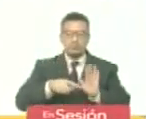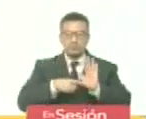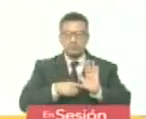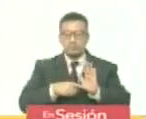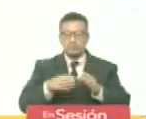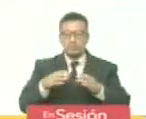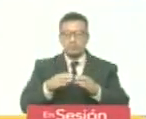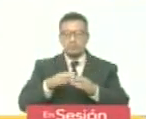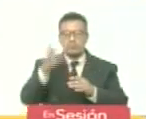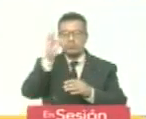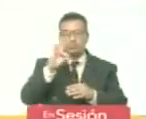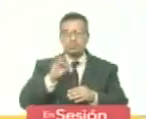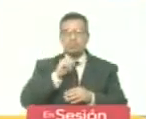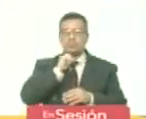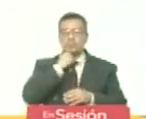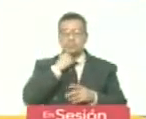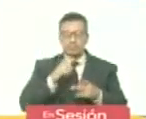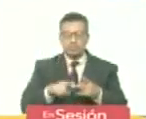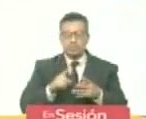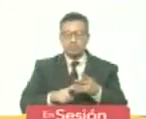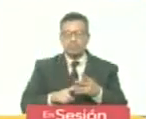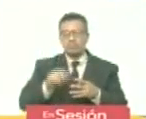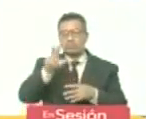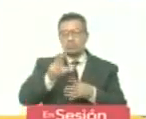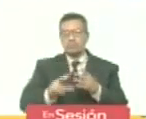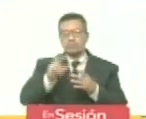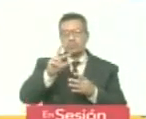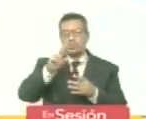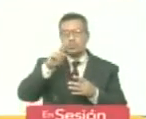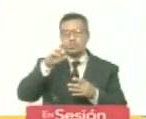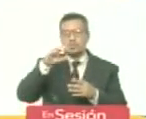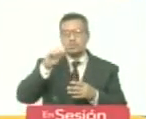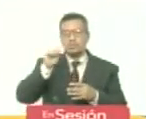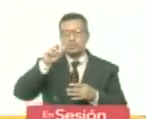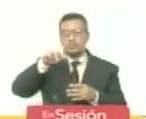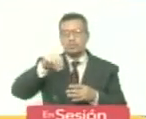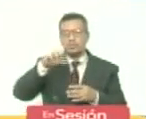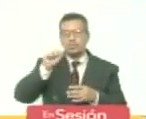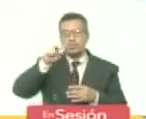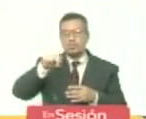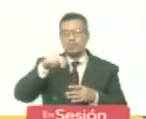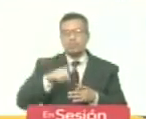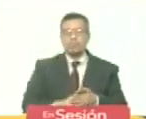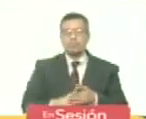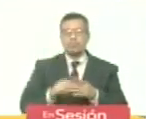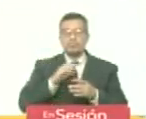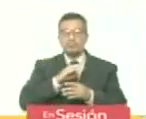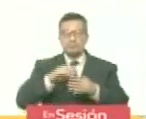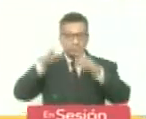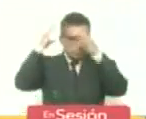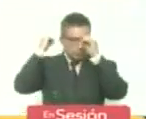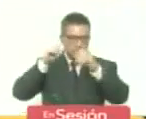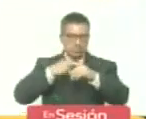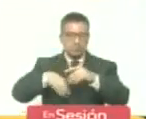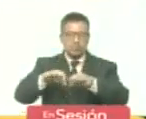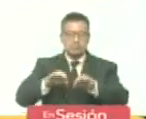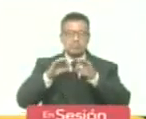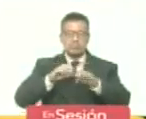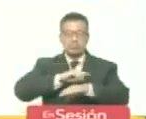ante la Federación de Rusia. 3. Ramón Antonio Gordils Monte, como embajador